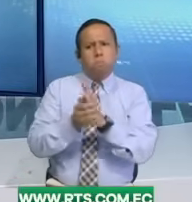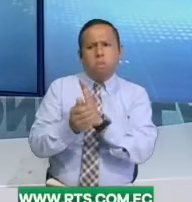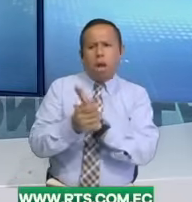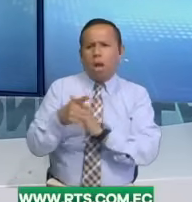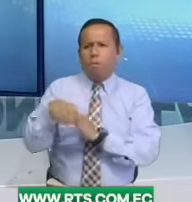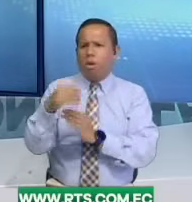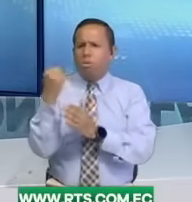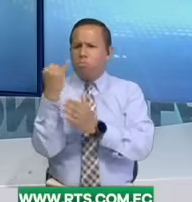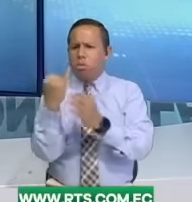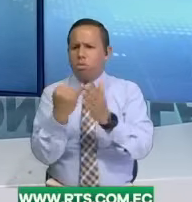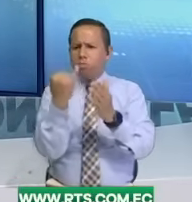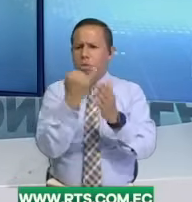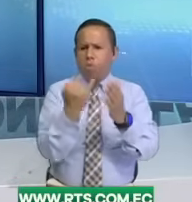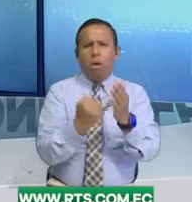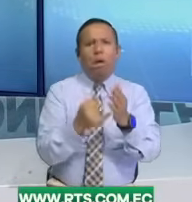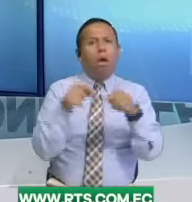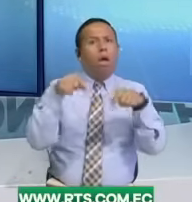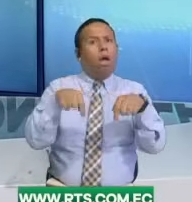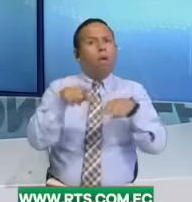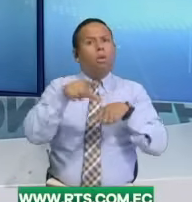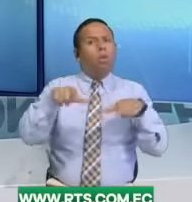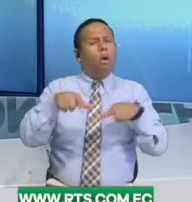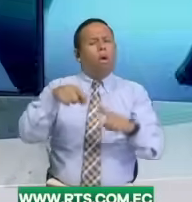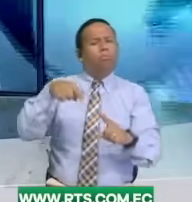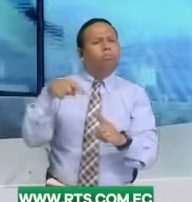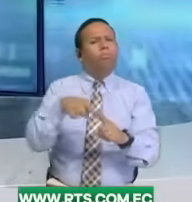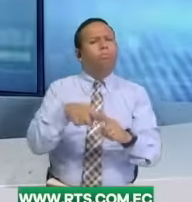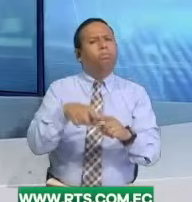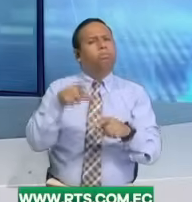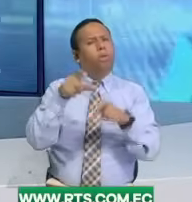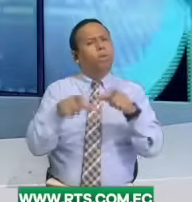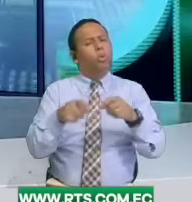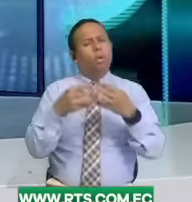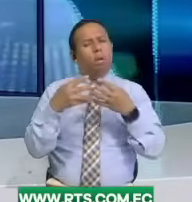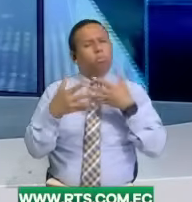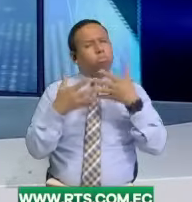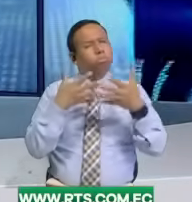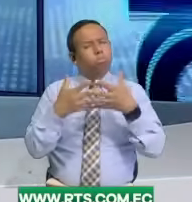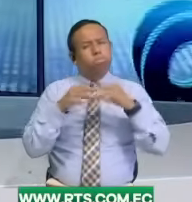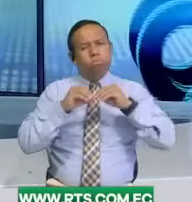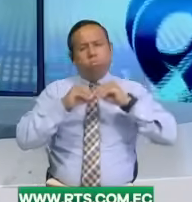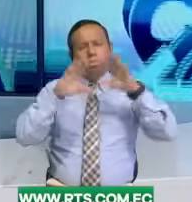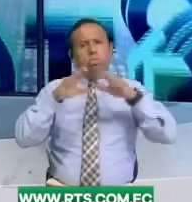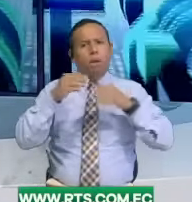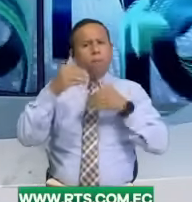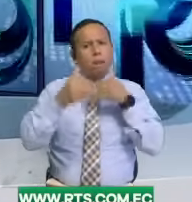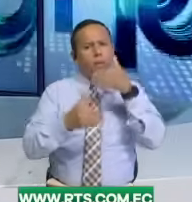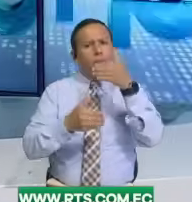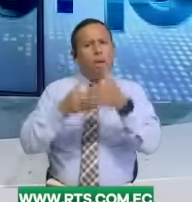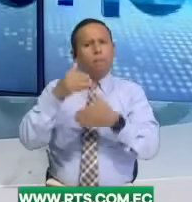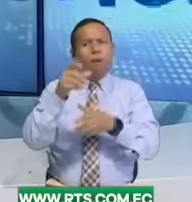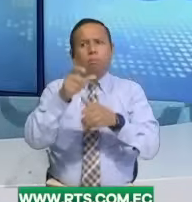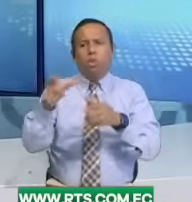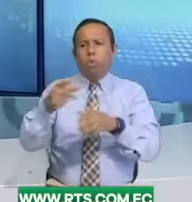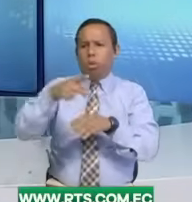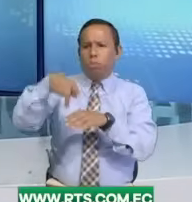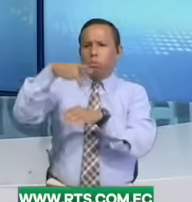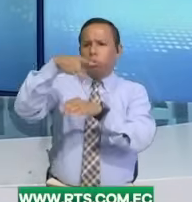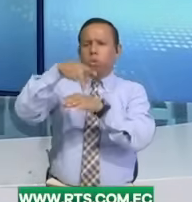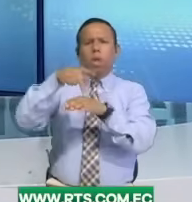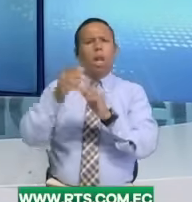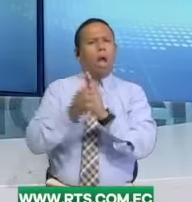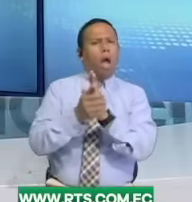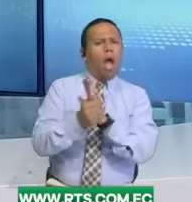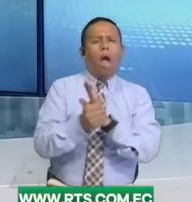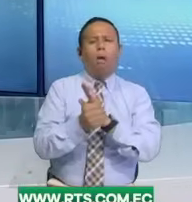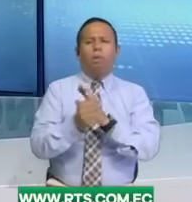resaltando que este es un espacio clave para visibilizar la evolución constante de técnicas y estilos dentro de